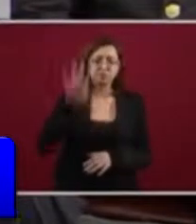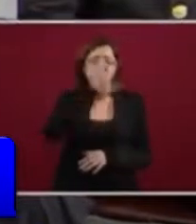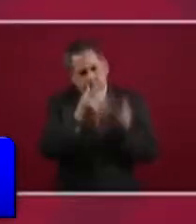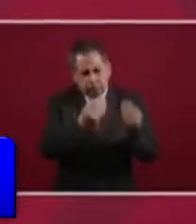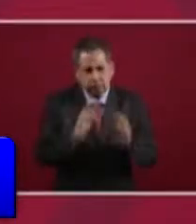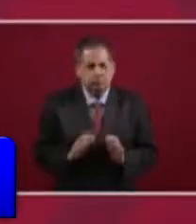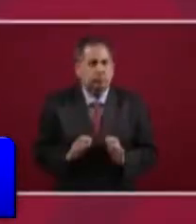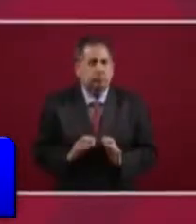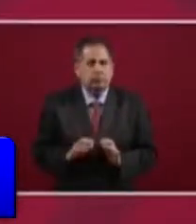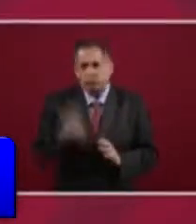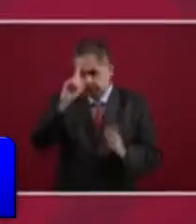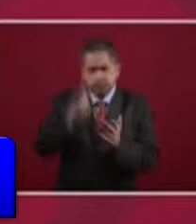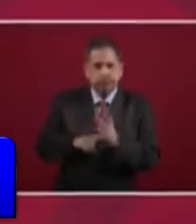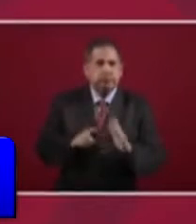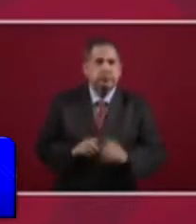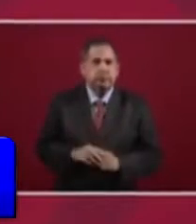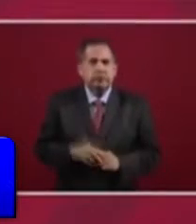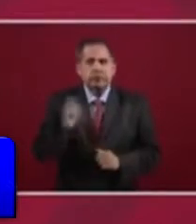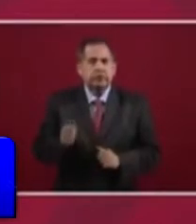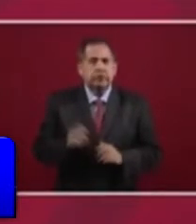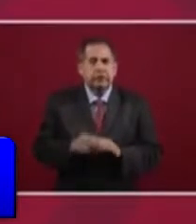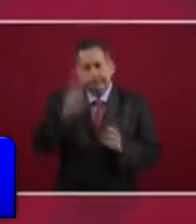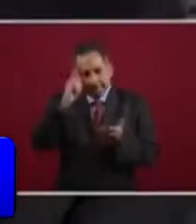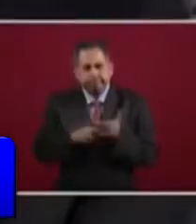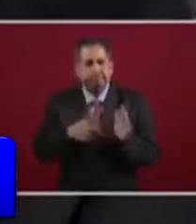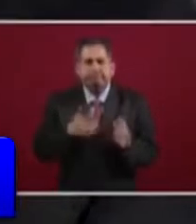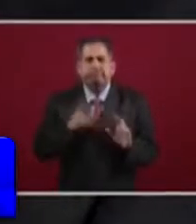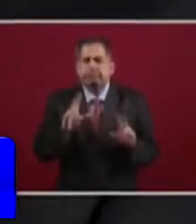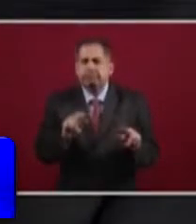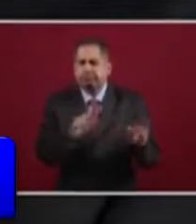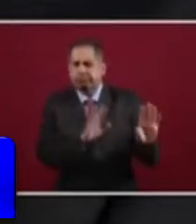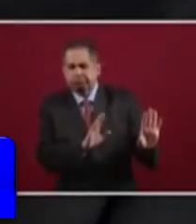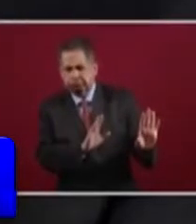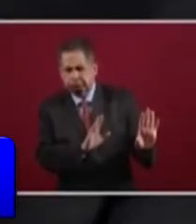así. Creo que no.